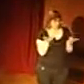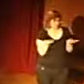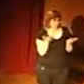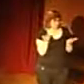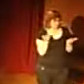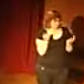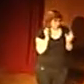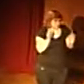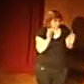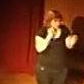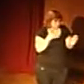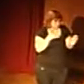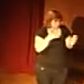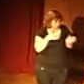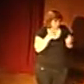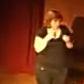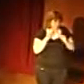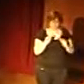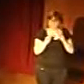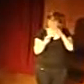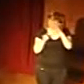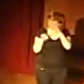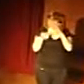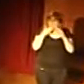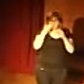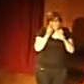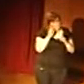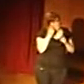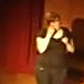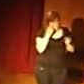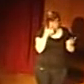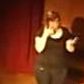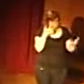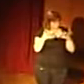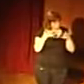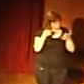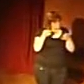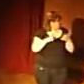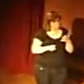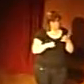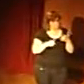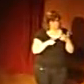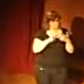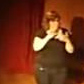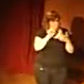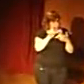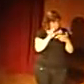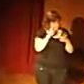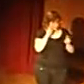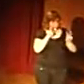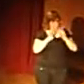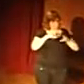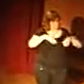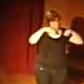coordenadas que él quiere Y desde luego la parte más interesante y también más espectacular de de lo que hace villamil con las vistas